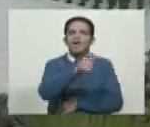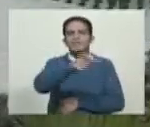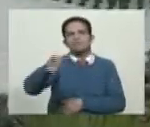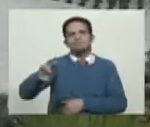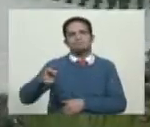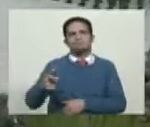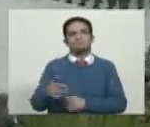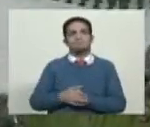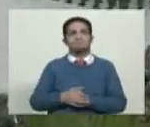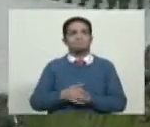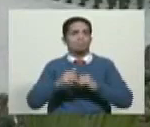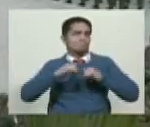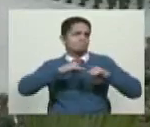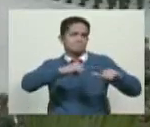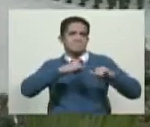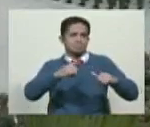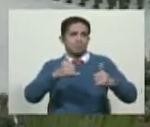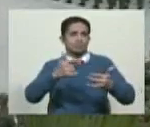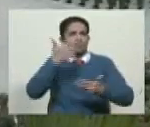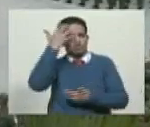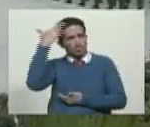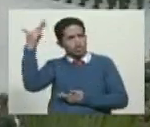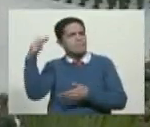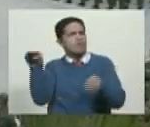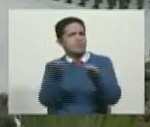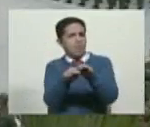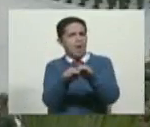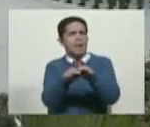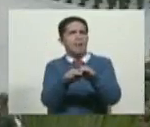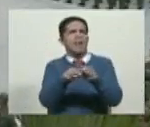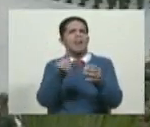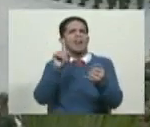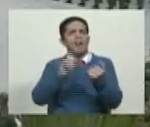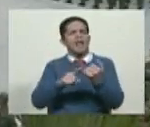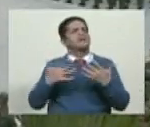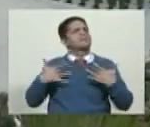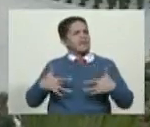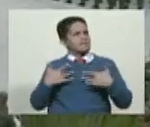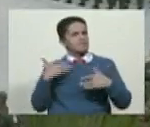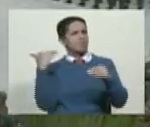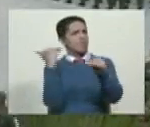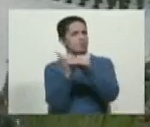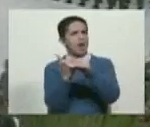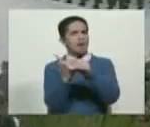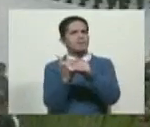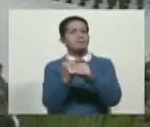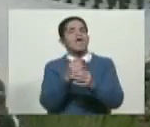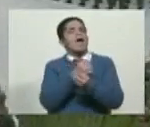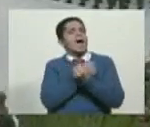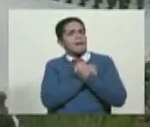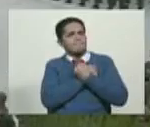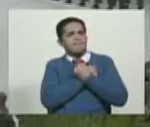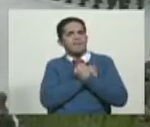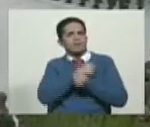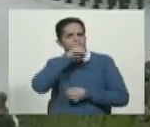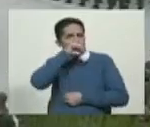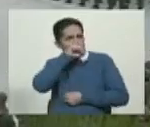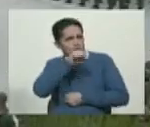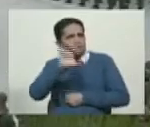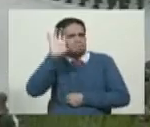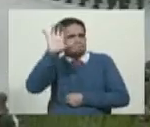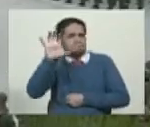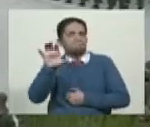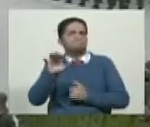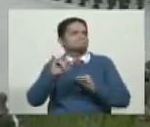somos los mismos, soñamos de la misma manera, sentimos de la misma manera, amamos a Venezuela de la